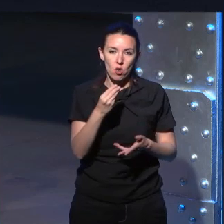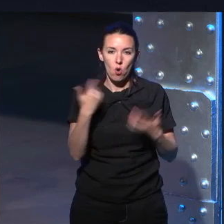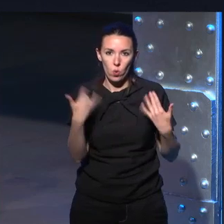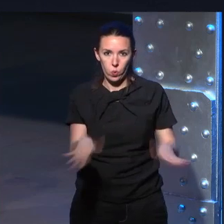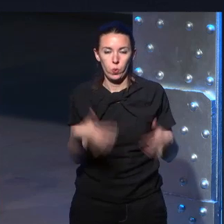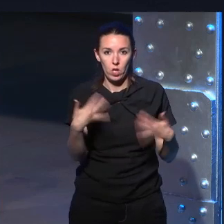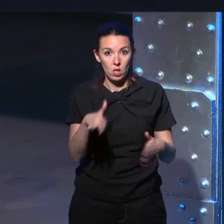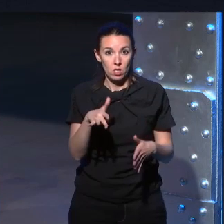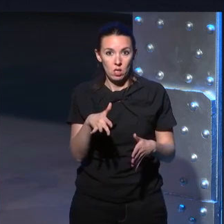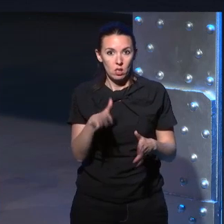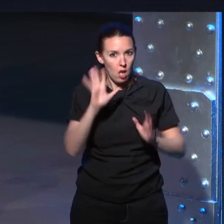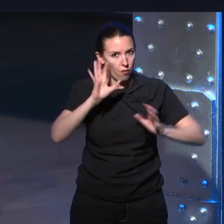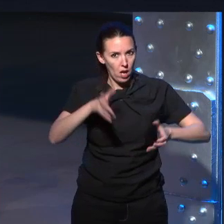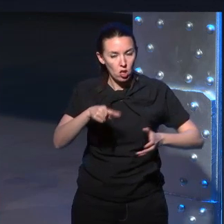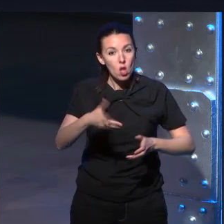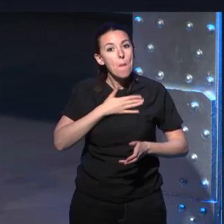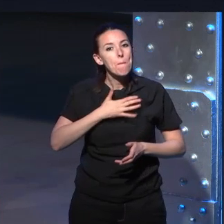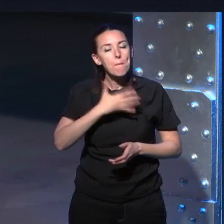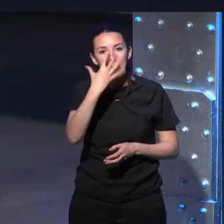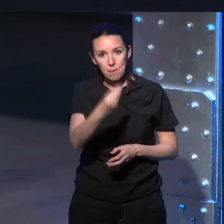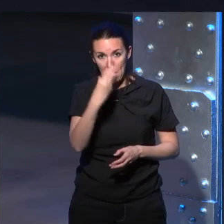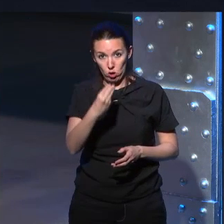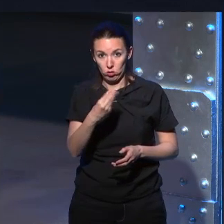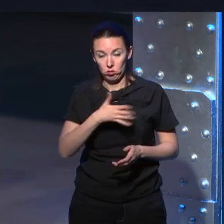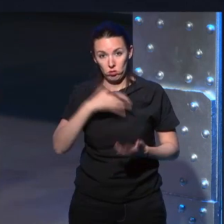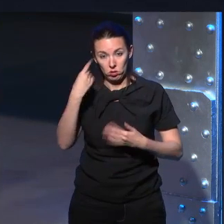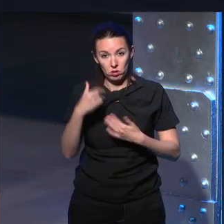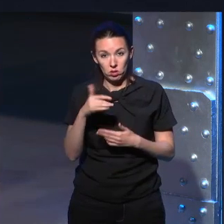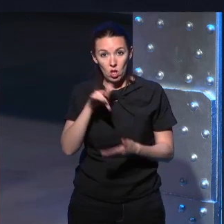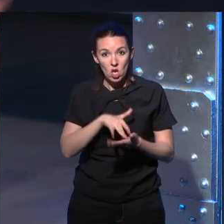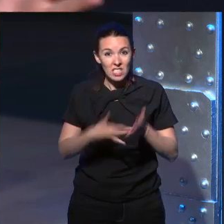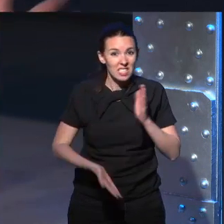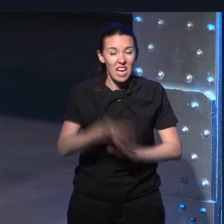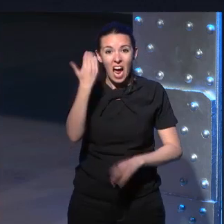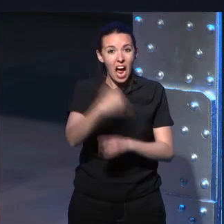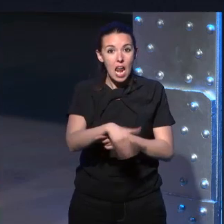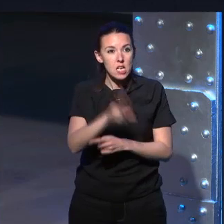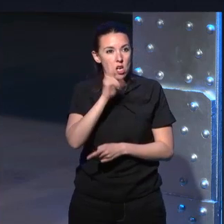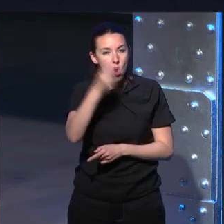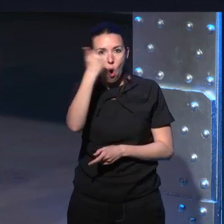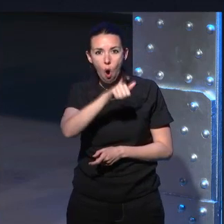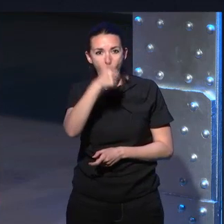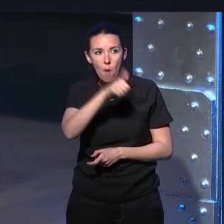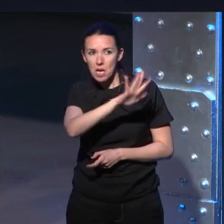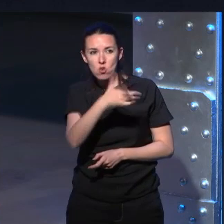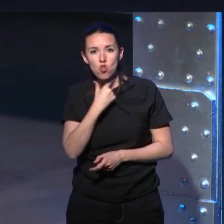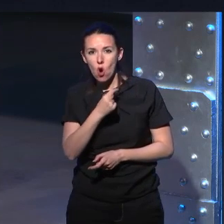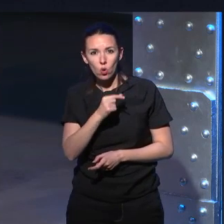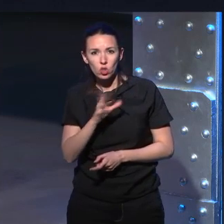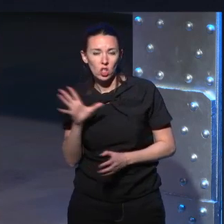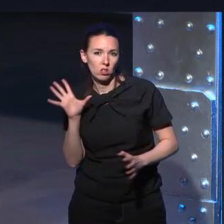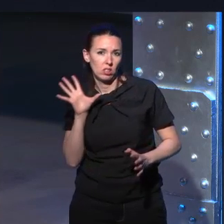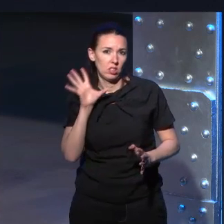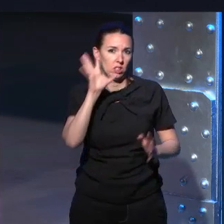un momento en que ese perro, mi perro, salió corriendo de la calle, vio un tipo y no le pareció, no le gustó, le